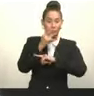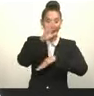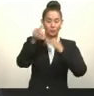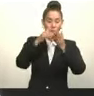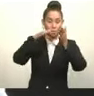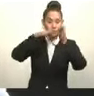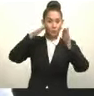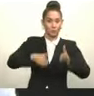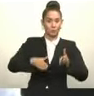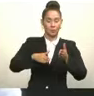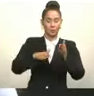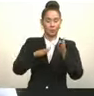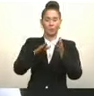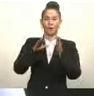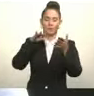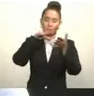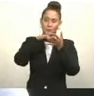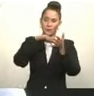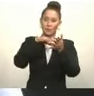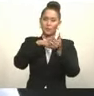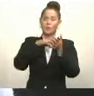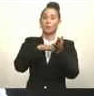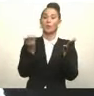van a estudiar la Constitución de la República.